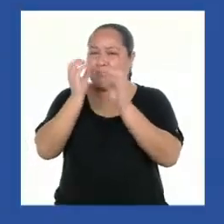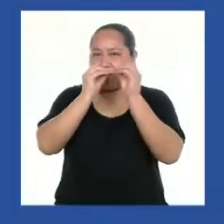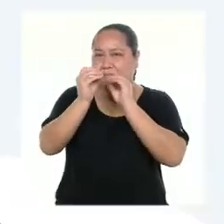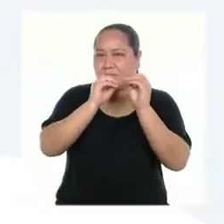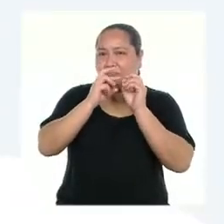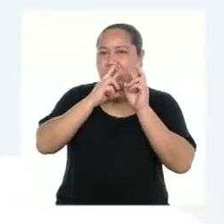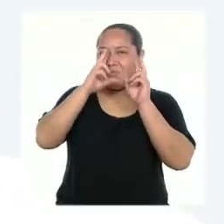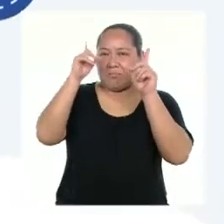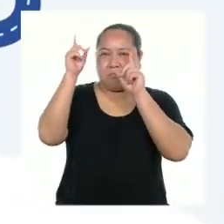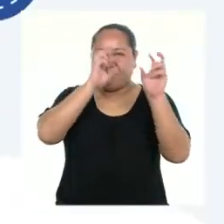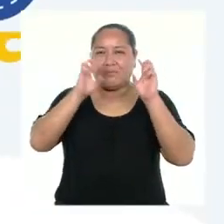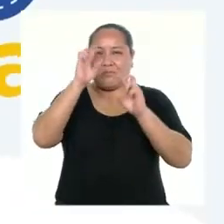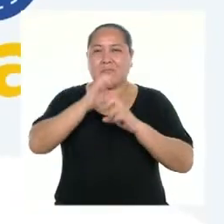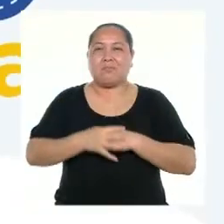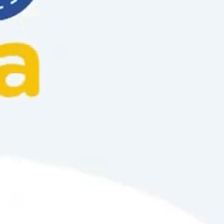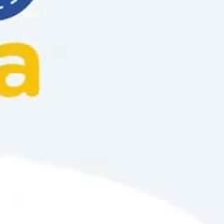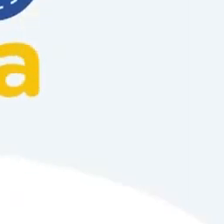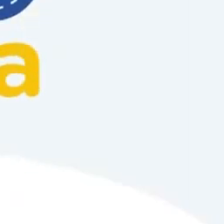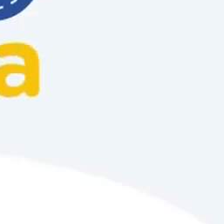pausa.